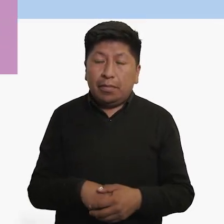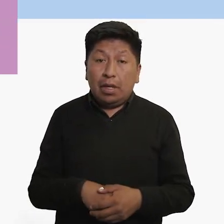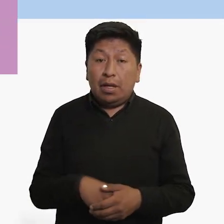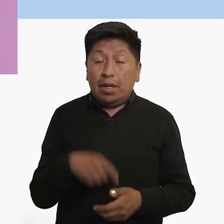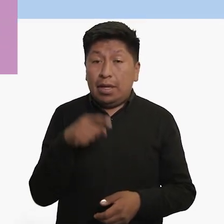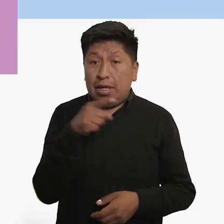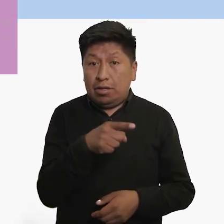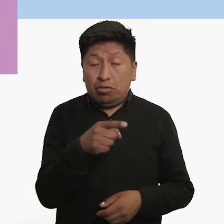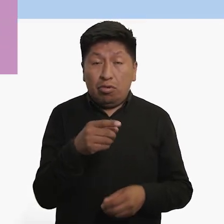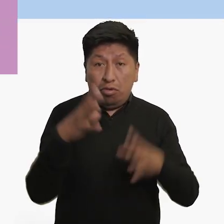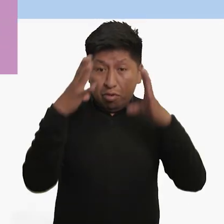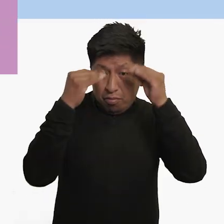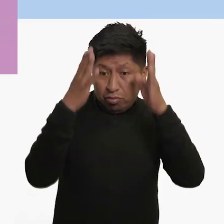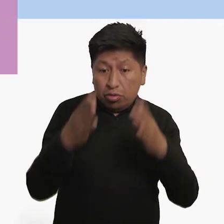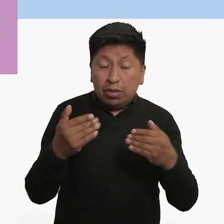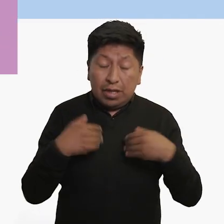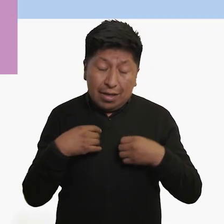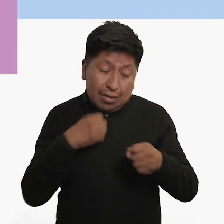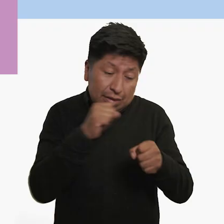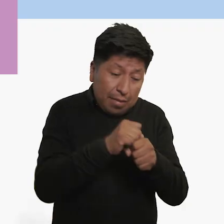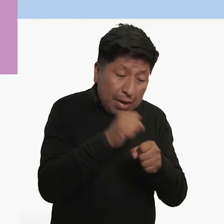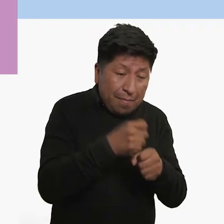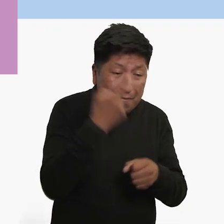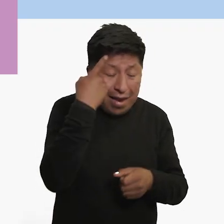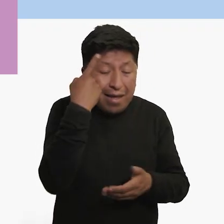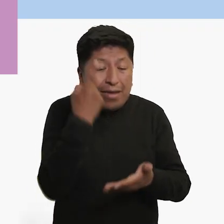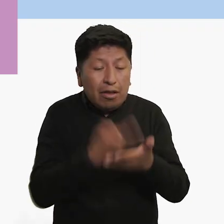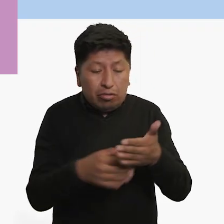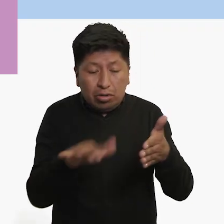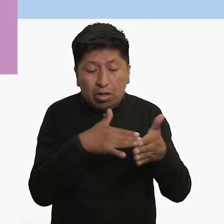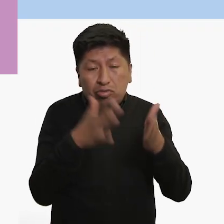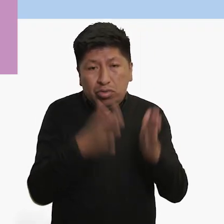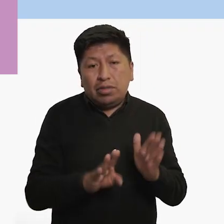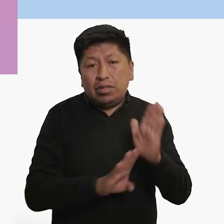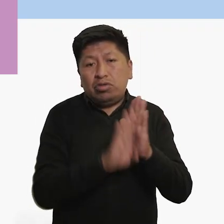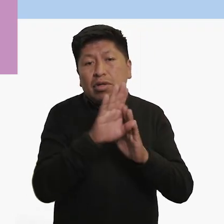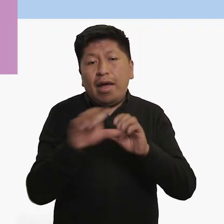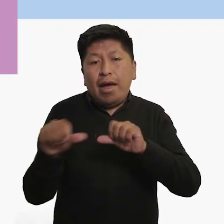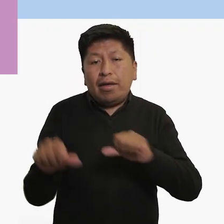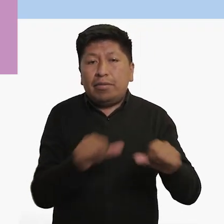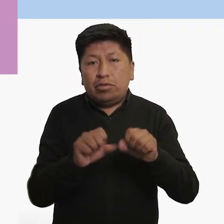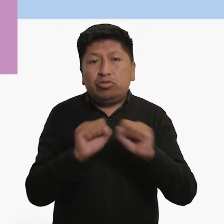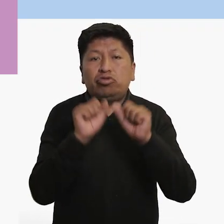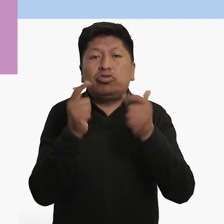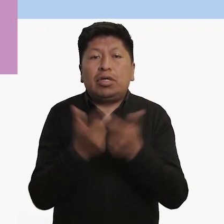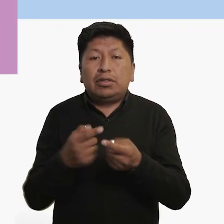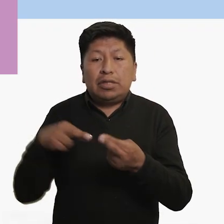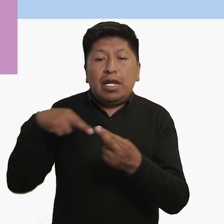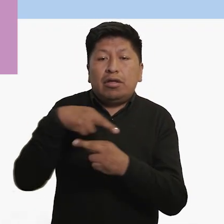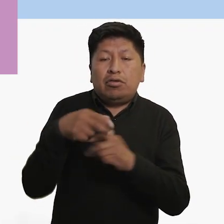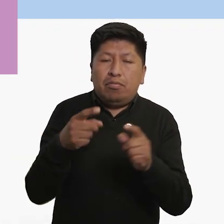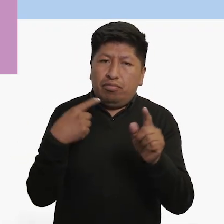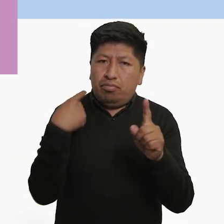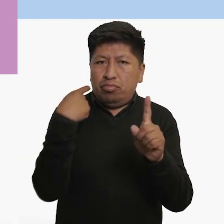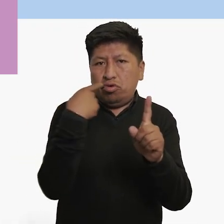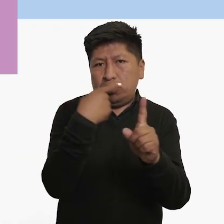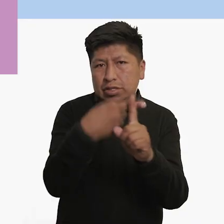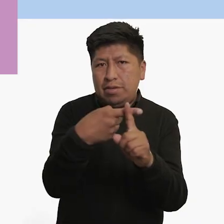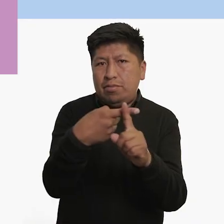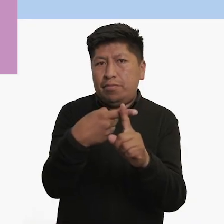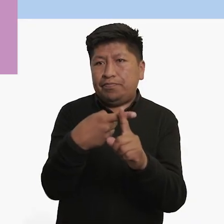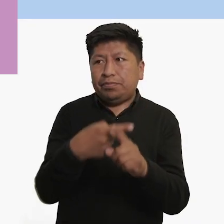Por ello, maestras y maestros deben trabajar para que las y los estudiantes desarrollen habilidades sociales y de relacionamiento positivo.